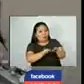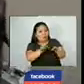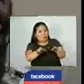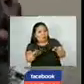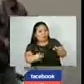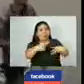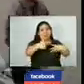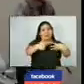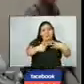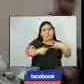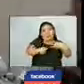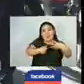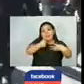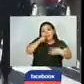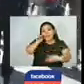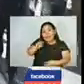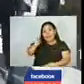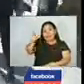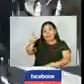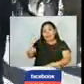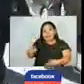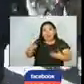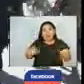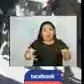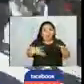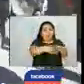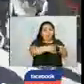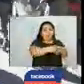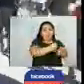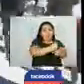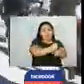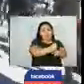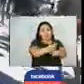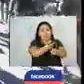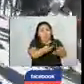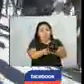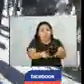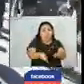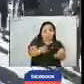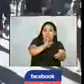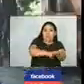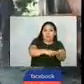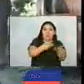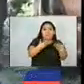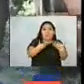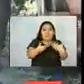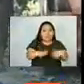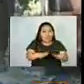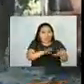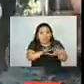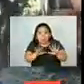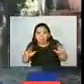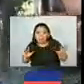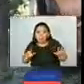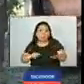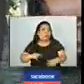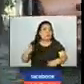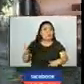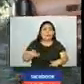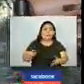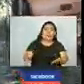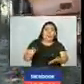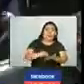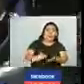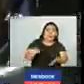régimen de excepción. Dice que ahora que el Gabinete de Seguridad ha afirmado que han logrado reducir todos los delitos, no es necesario